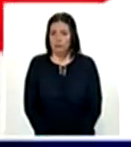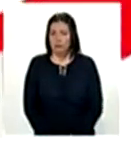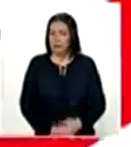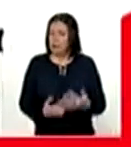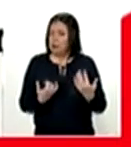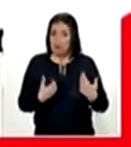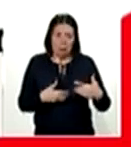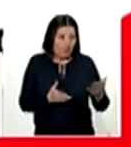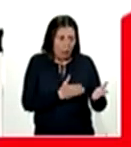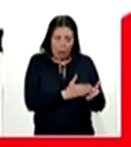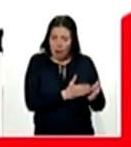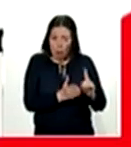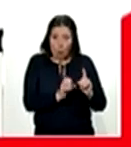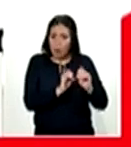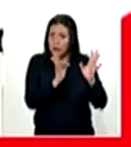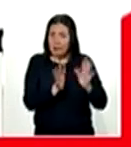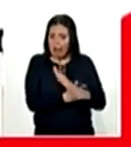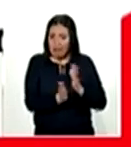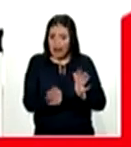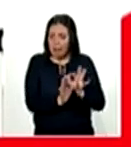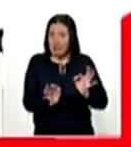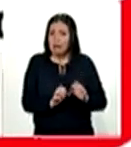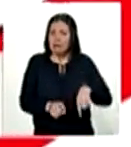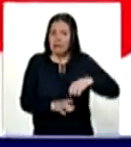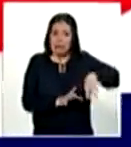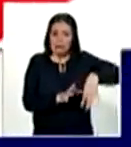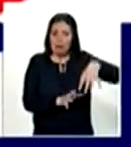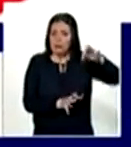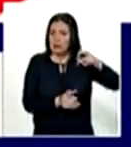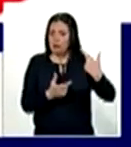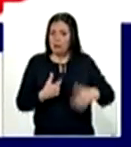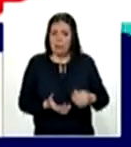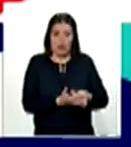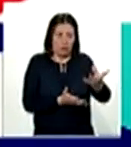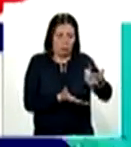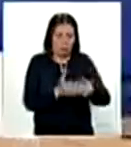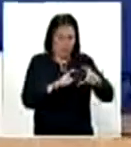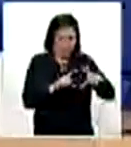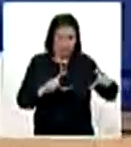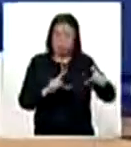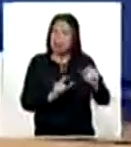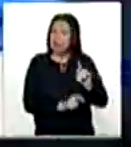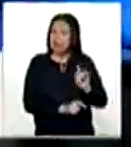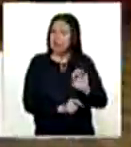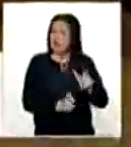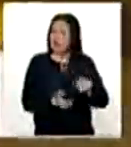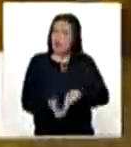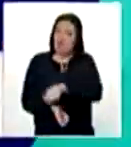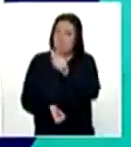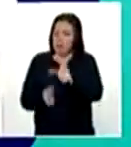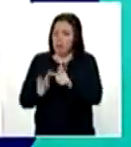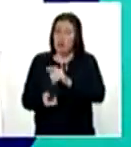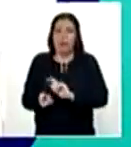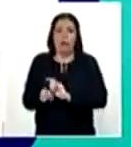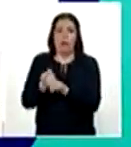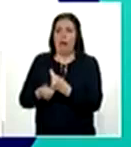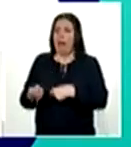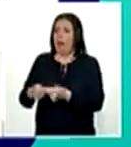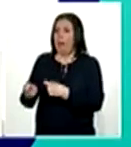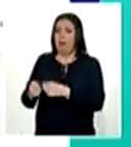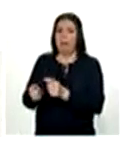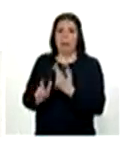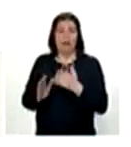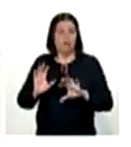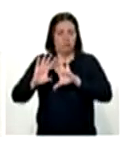Todavía no ha pasado ni un día del sorteo por una entrada para el repechaje contra Nueva Zelanda en Teleticket y los revendedores ya están haciendo su agosto por